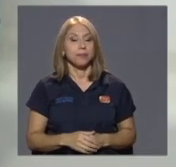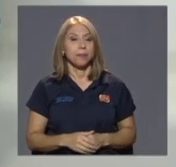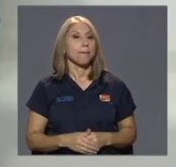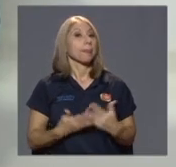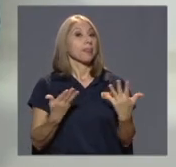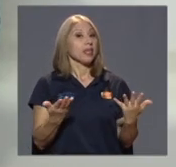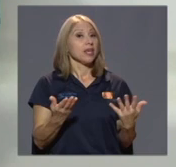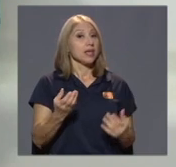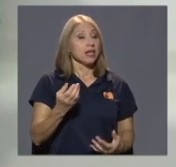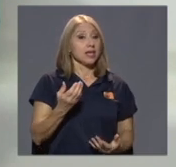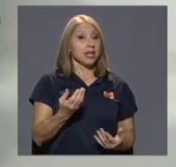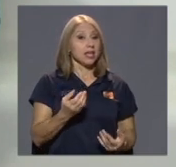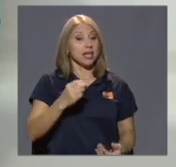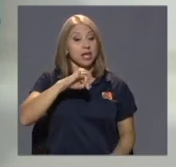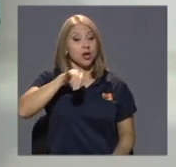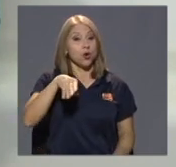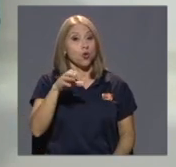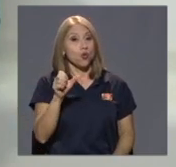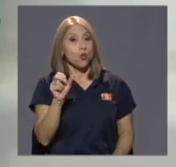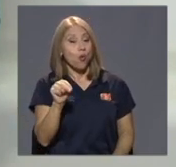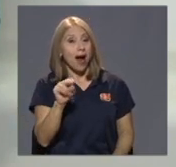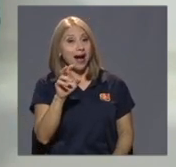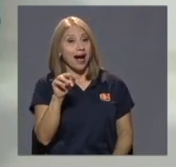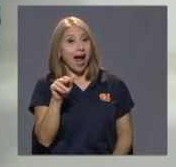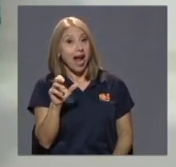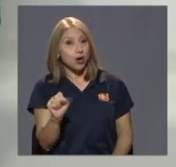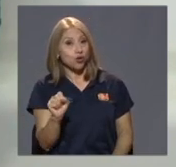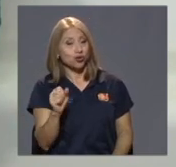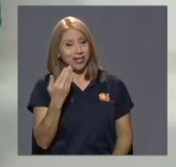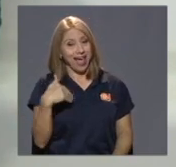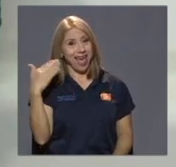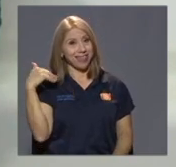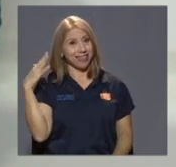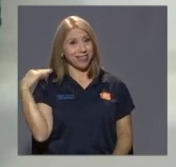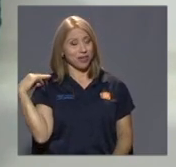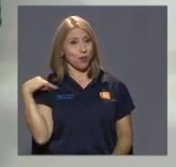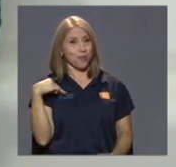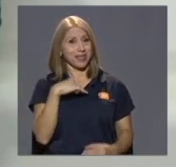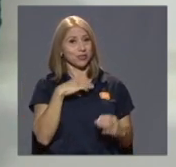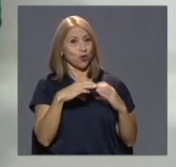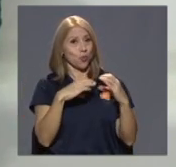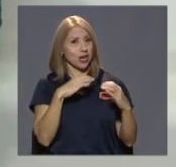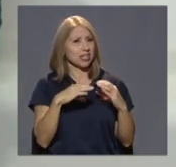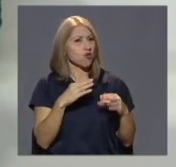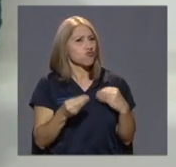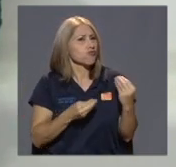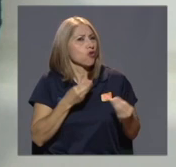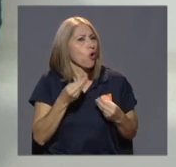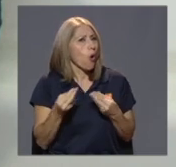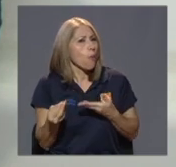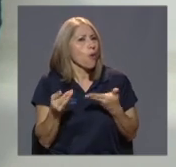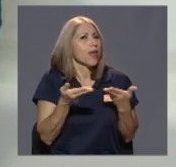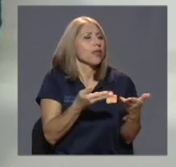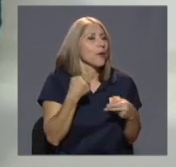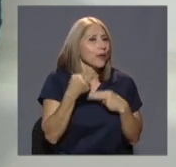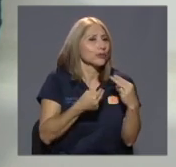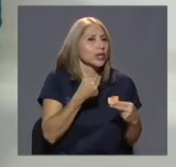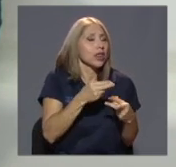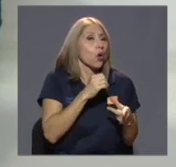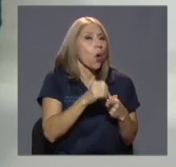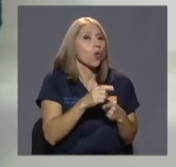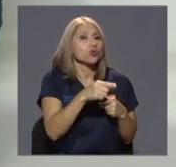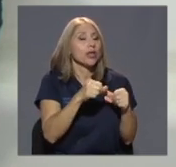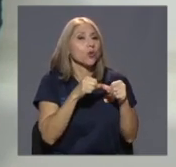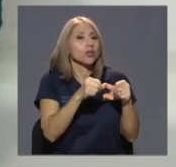¿Y qué tal se lo dejó Juan Carlos con su gente? ¿O usted llevó a gente nueva? Yo, en general, mantuve casi que la totalidad del equipo